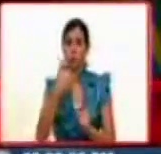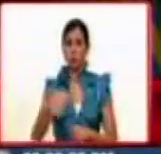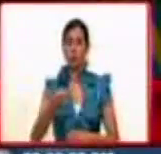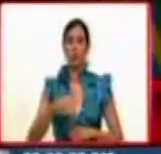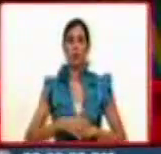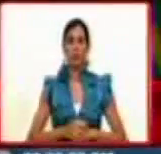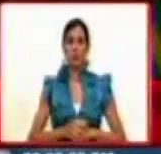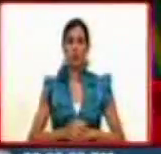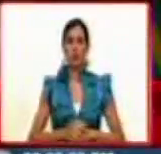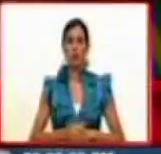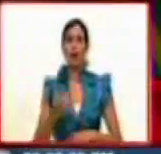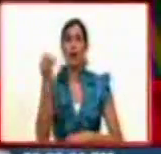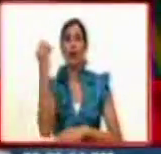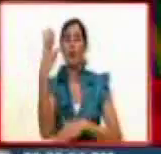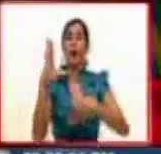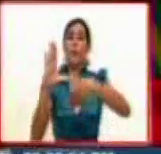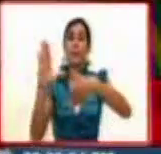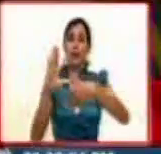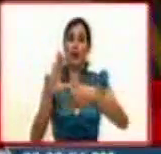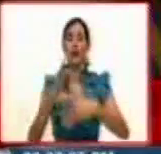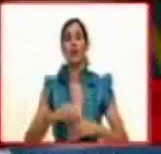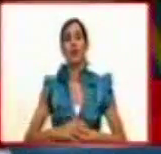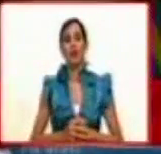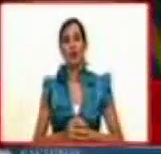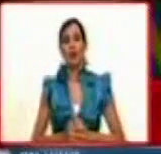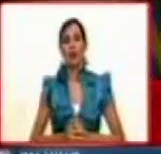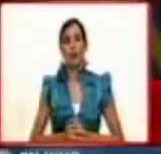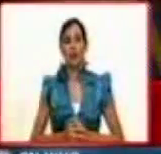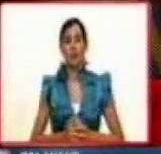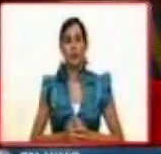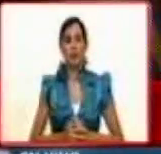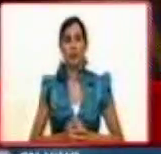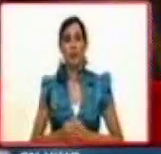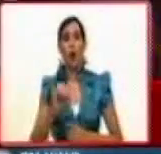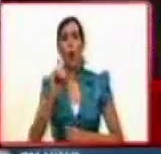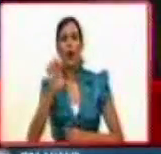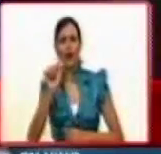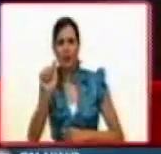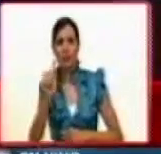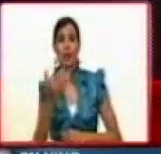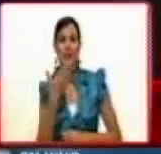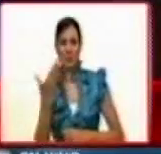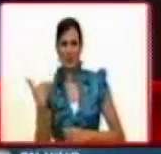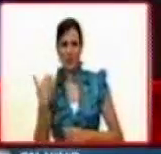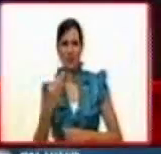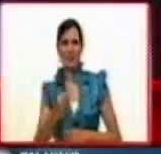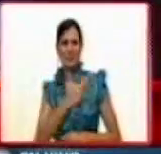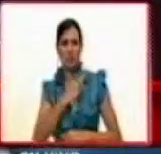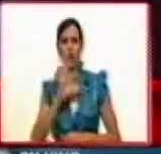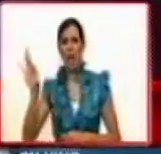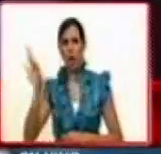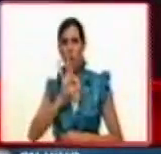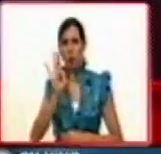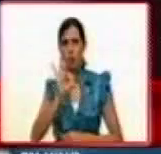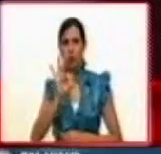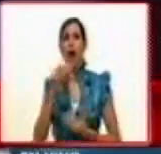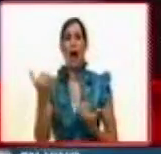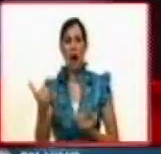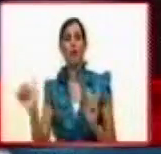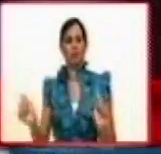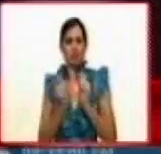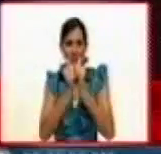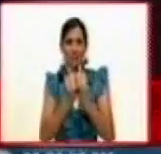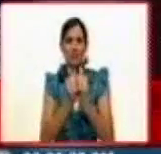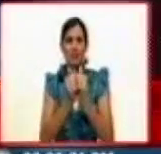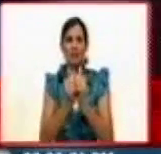Estados Americanos. El doctor Luis Almagro, recientemente elegido por la Asamblea, nos acompaña en esta ocasión